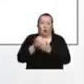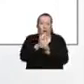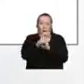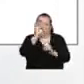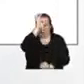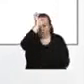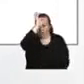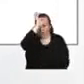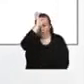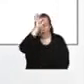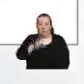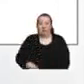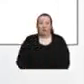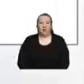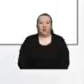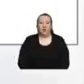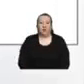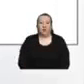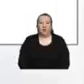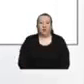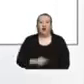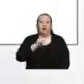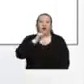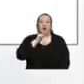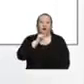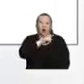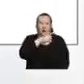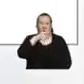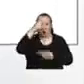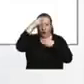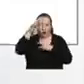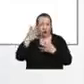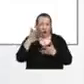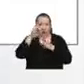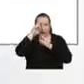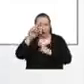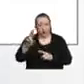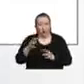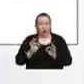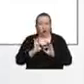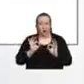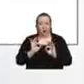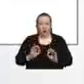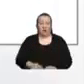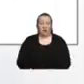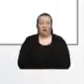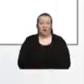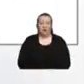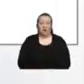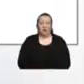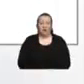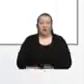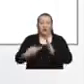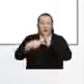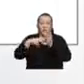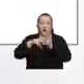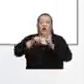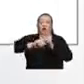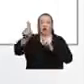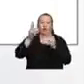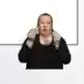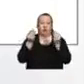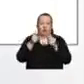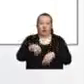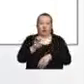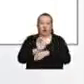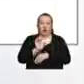entender nada de ética y moral que si no hasta el papá está loco porque está criticando la fuga capital pero decir yo hago un